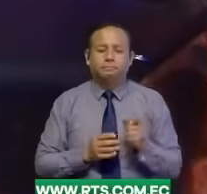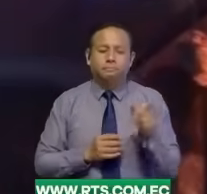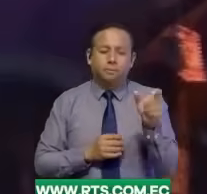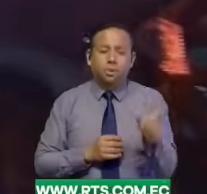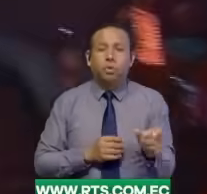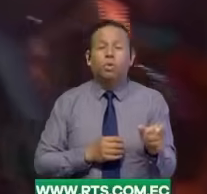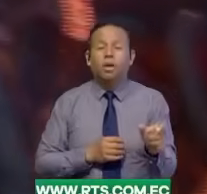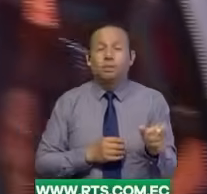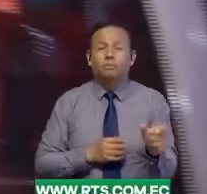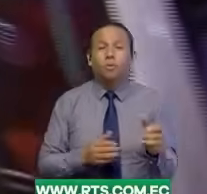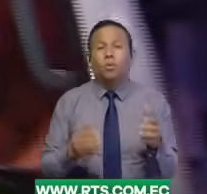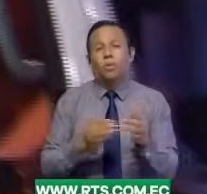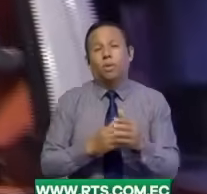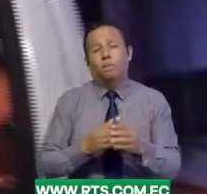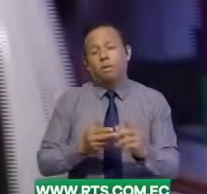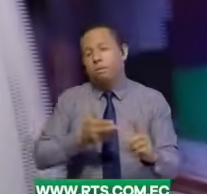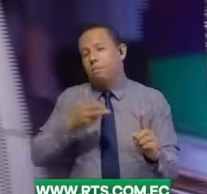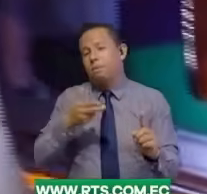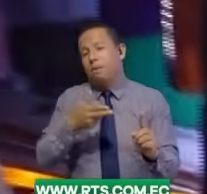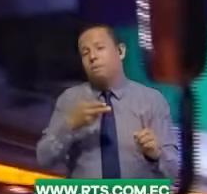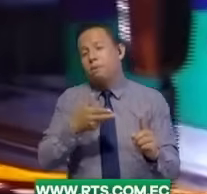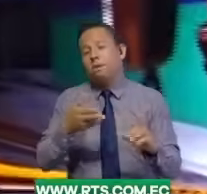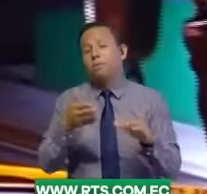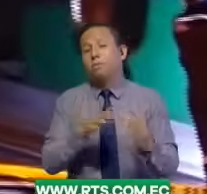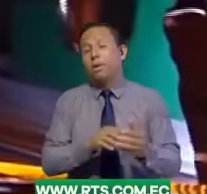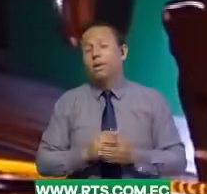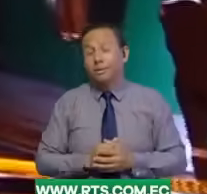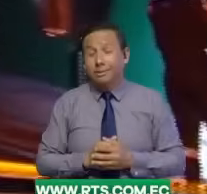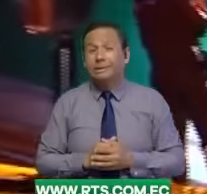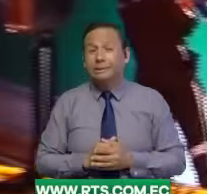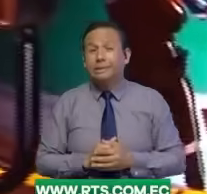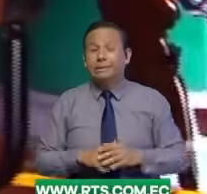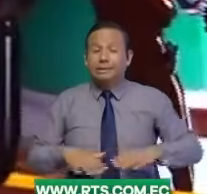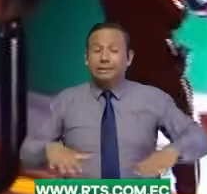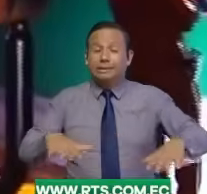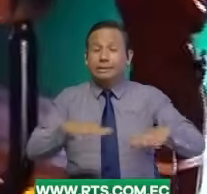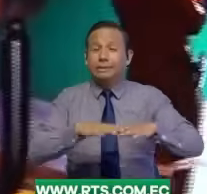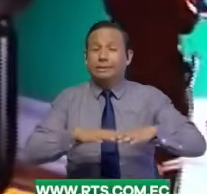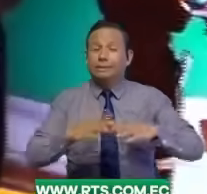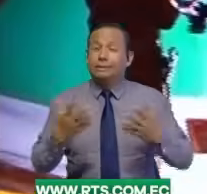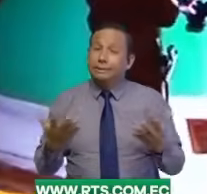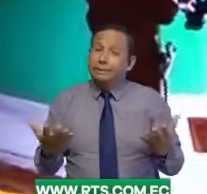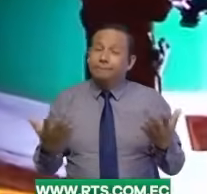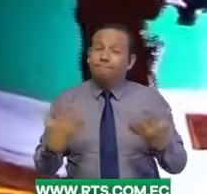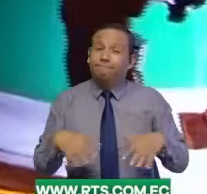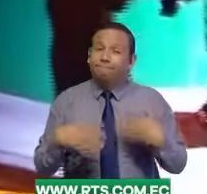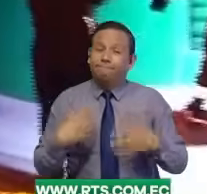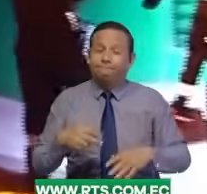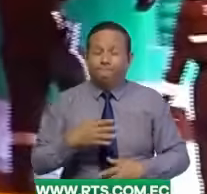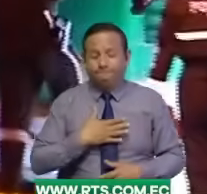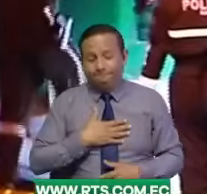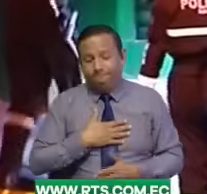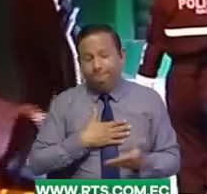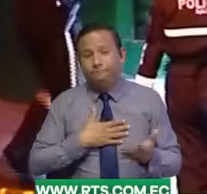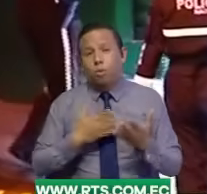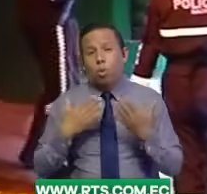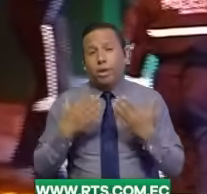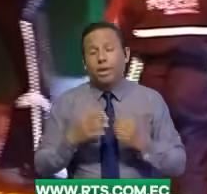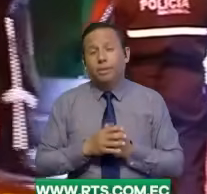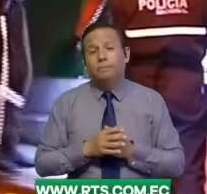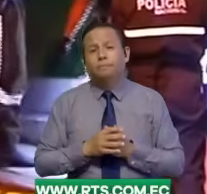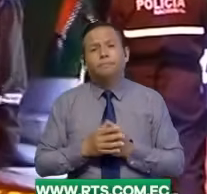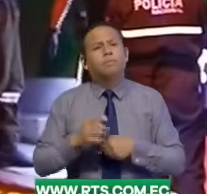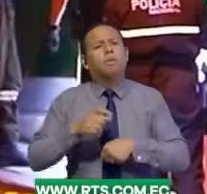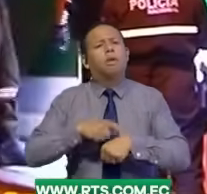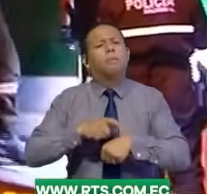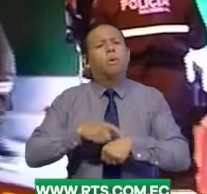este nuevo caso de sicariato que se ha registrado en este sector de la urbe porteña. Cuando son en ese